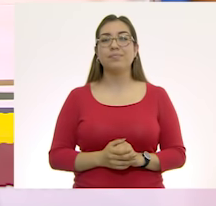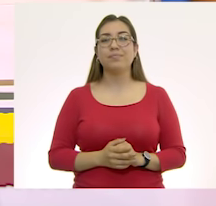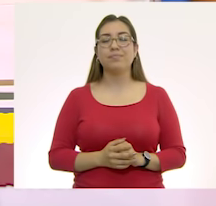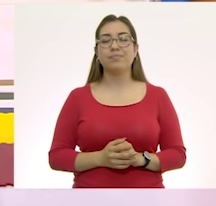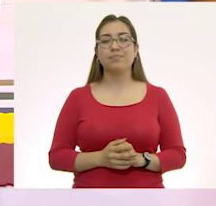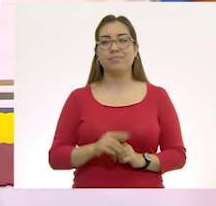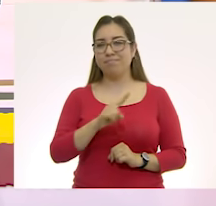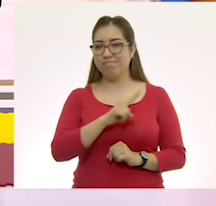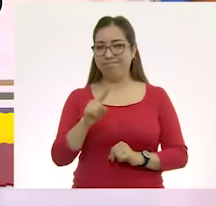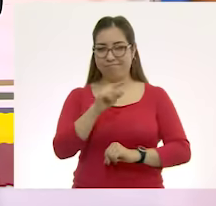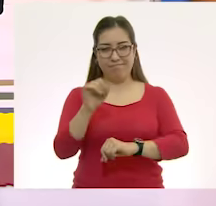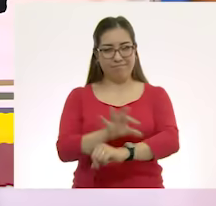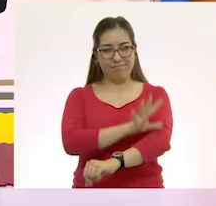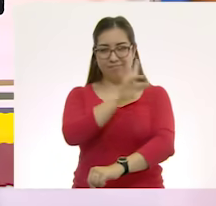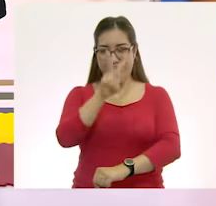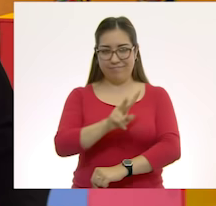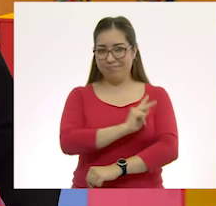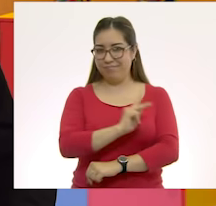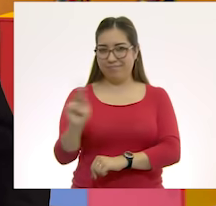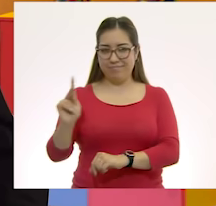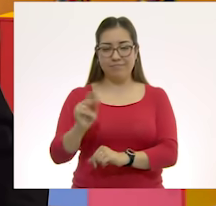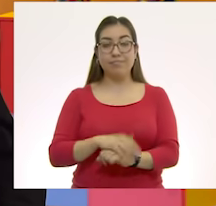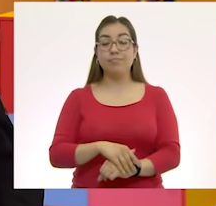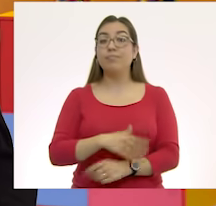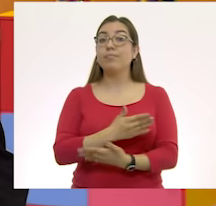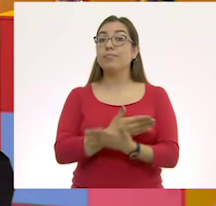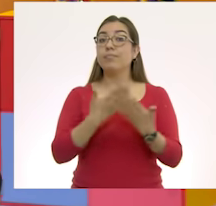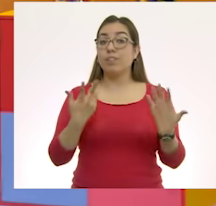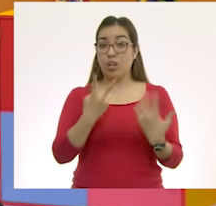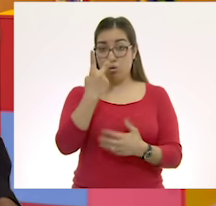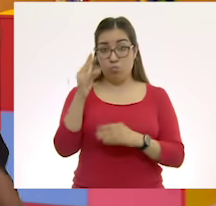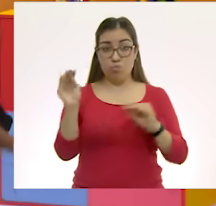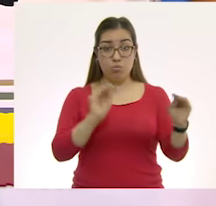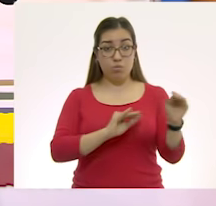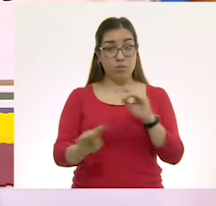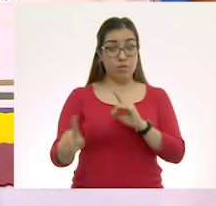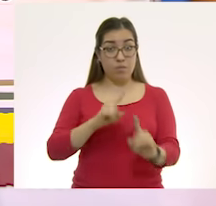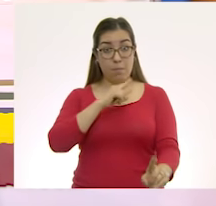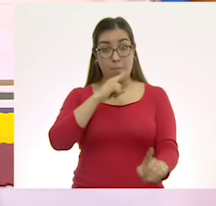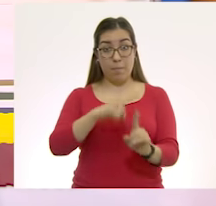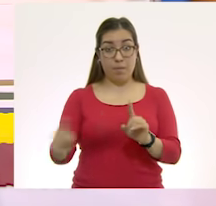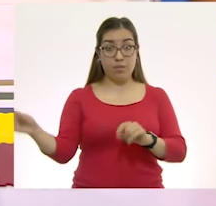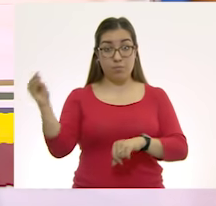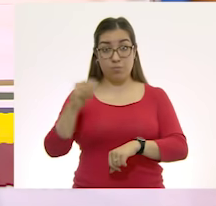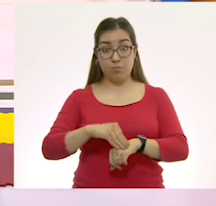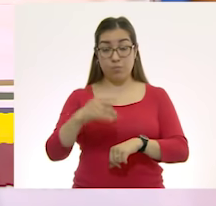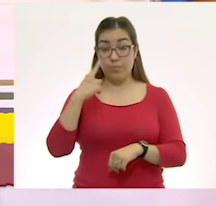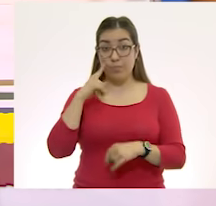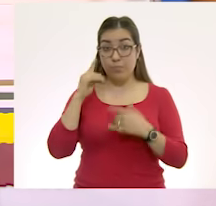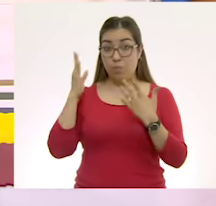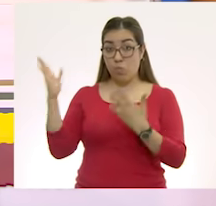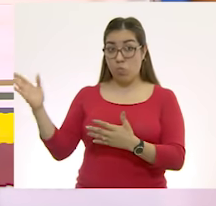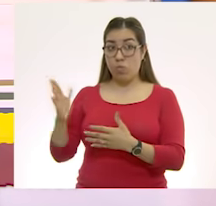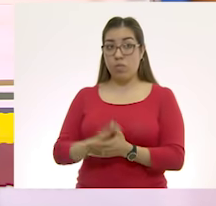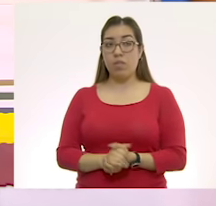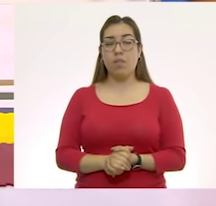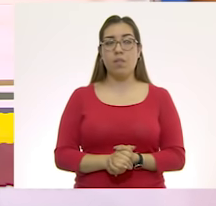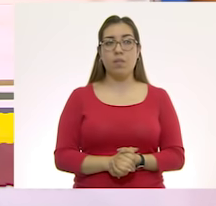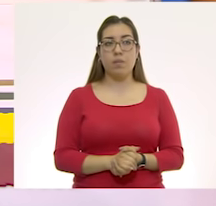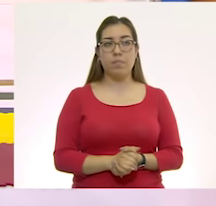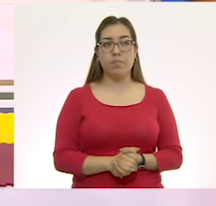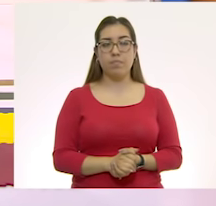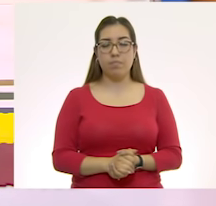emocionados todos. Ya te ahora vi. Vamos a meter dos movimientos más. A ver, vamos a ver cuáles los son. Los brazos extendidos como aventando algo